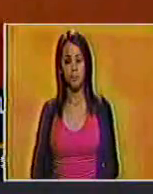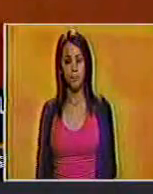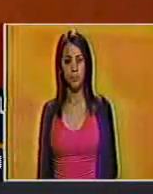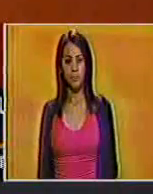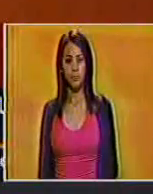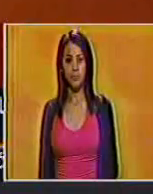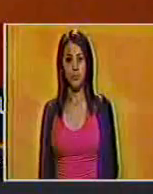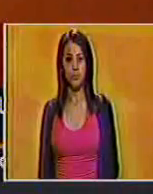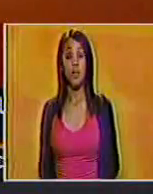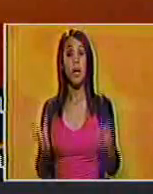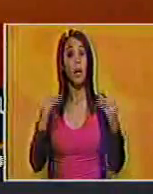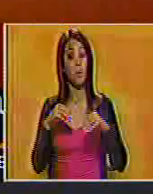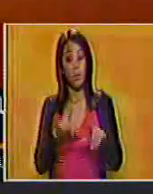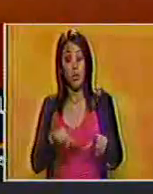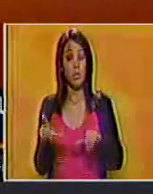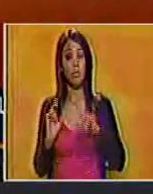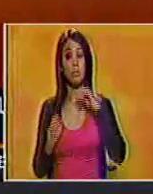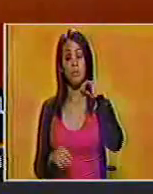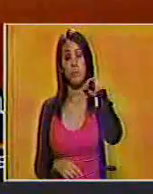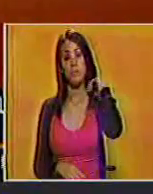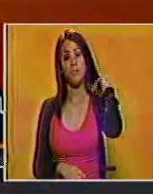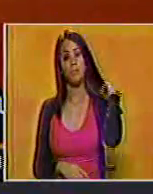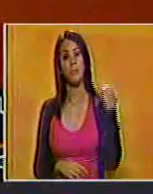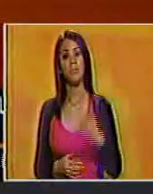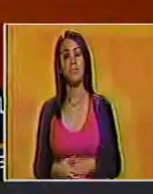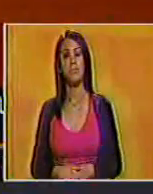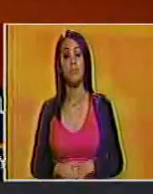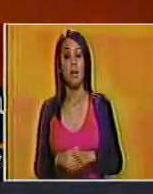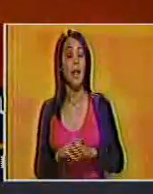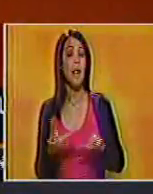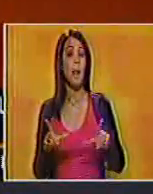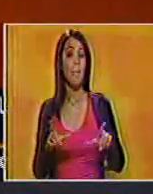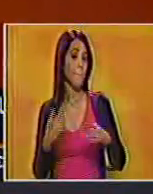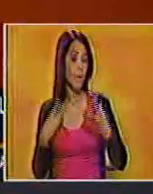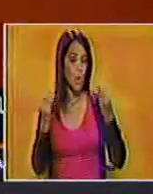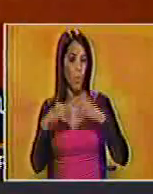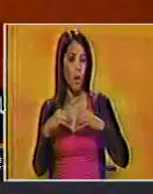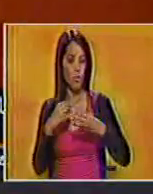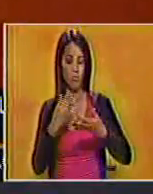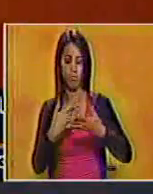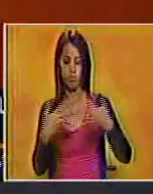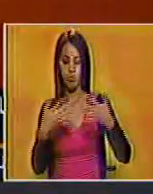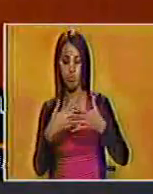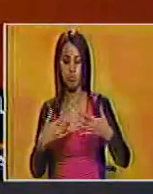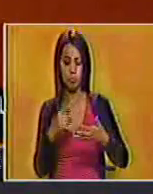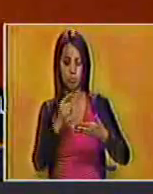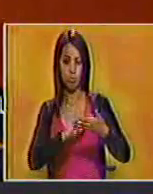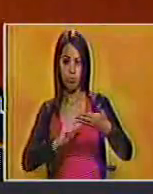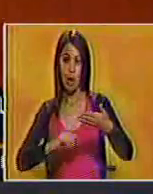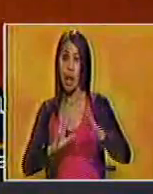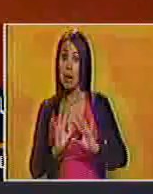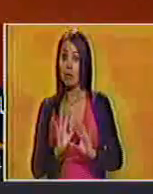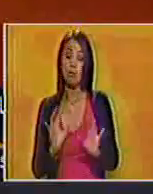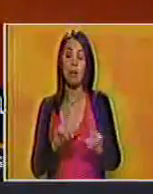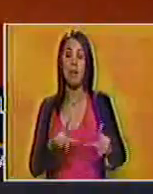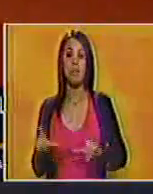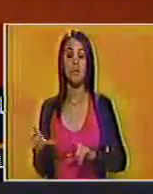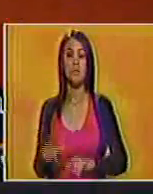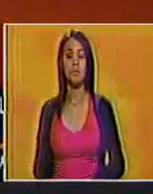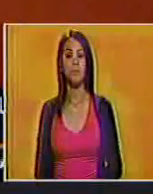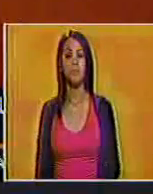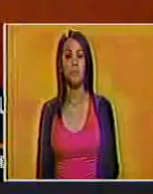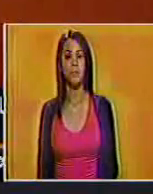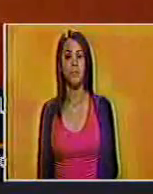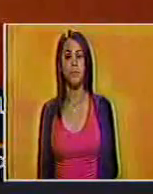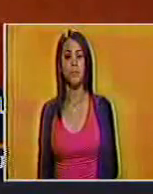De hecho, el acuerdo ya está listo, el acuerdo está redactado, las partes estamos contestes y, valga la redundancia,